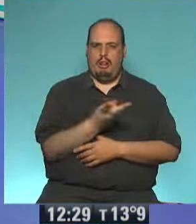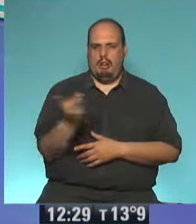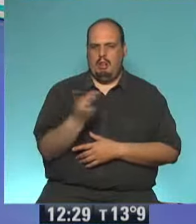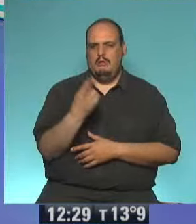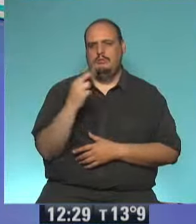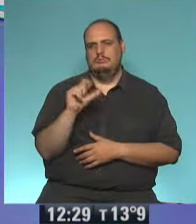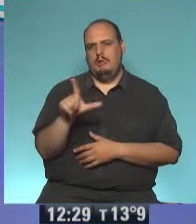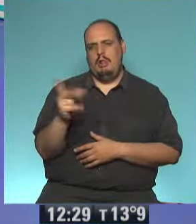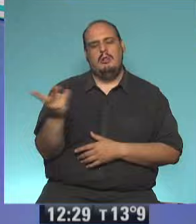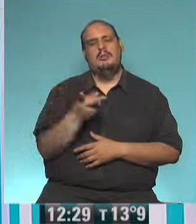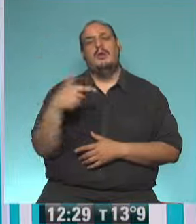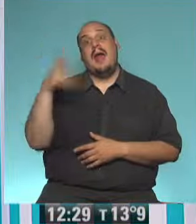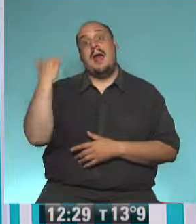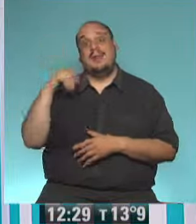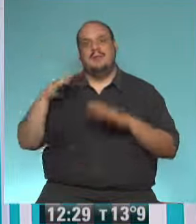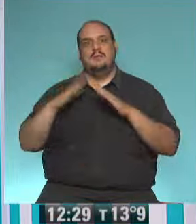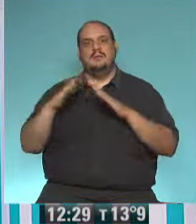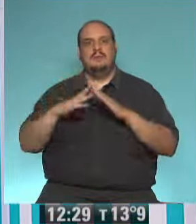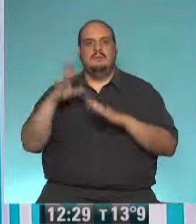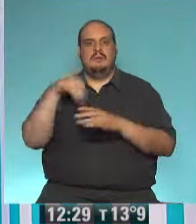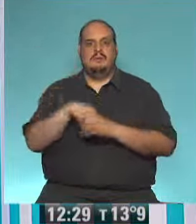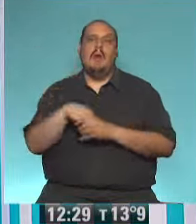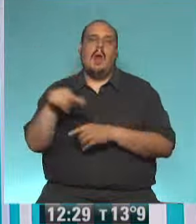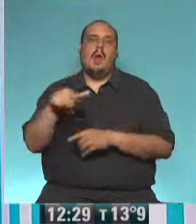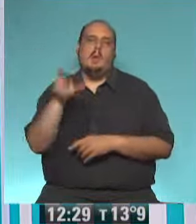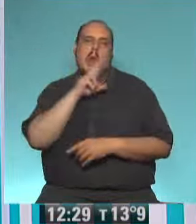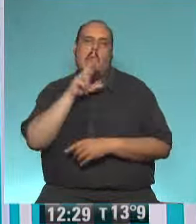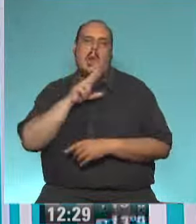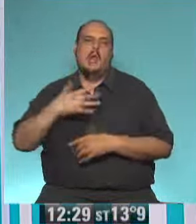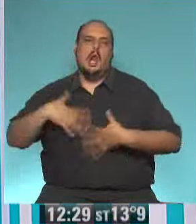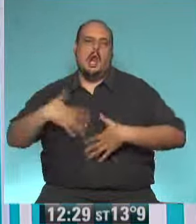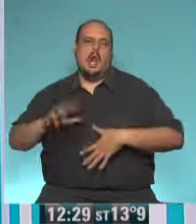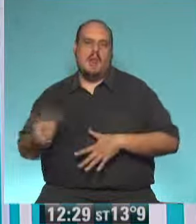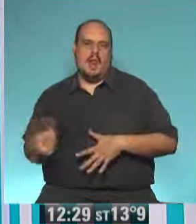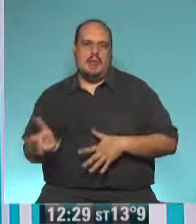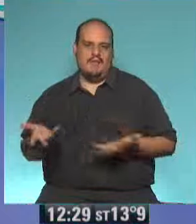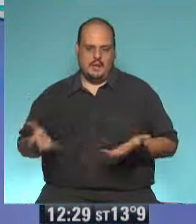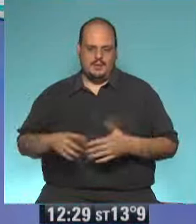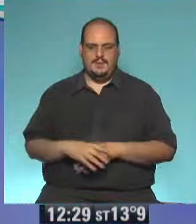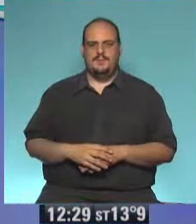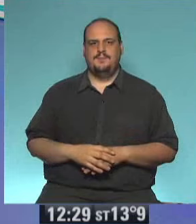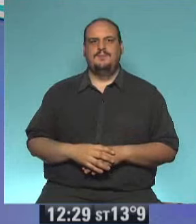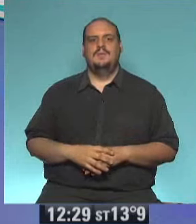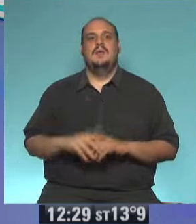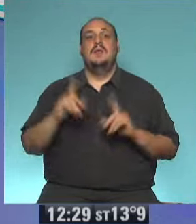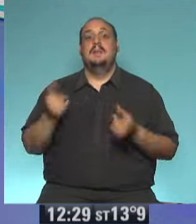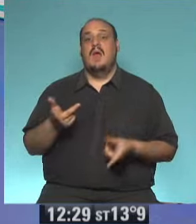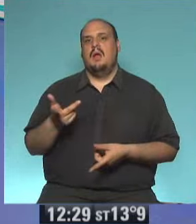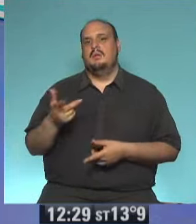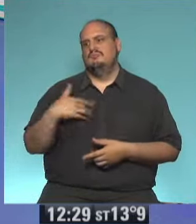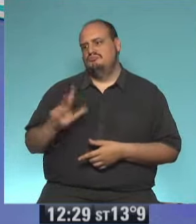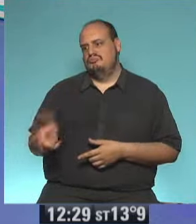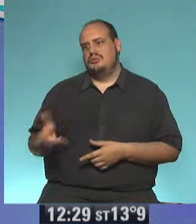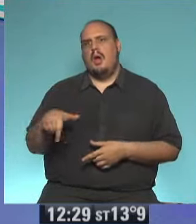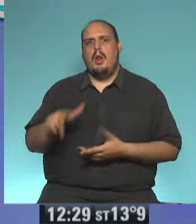El trabajo del hogar sería quien es que lava la ropa. Claro. Y otra cosa que se me ocurre pensando en el lava más blanco, es como que te